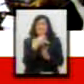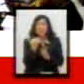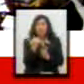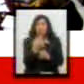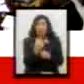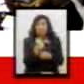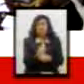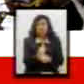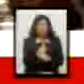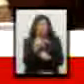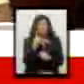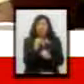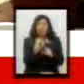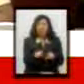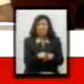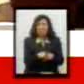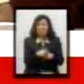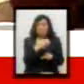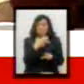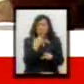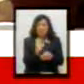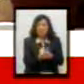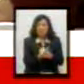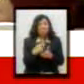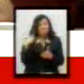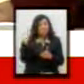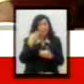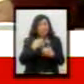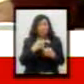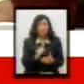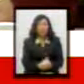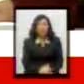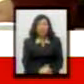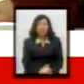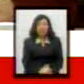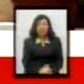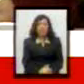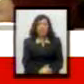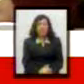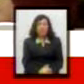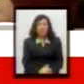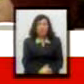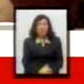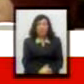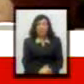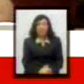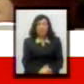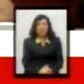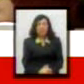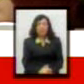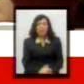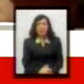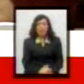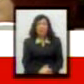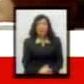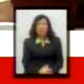toma de decisiones para también mejorar la políticas públicas en primer lugar eh el asunto del embarazo adolescente